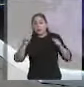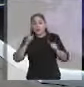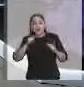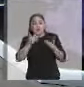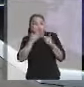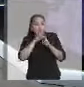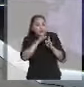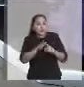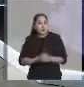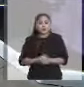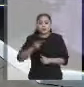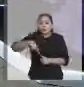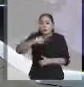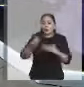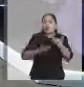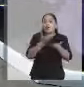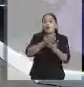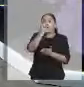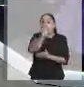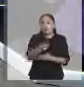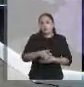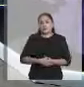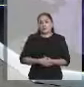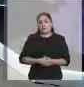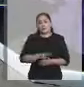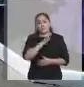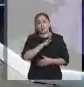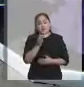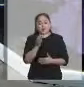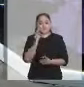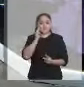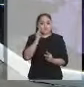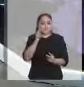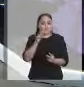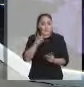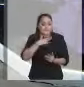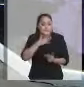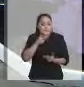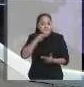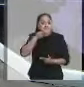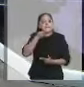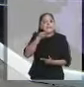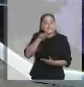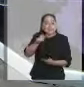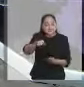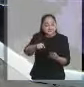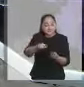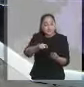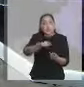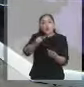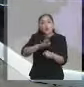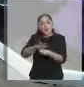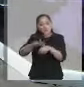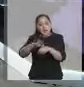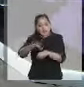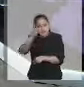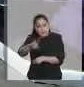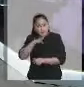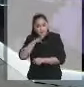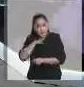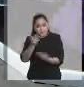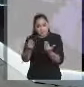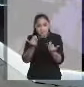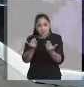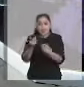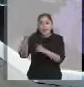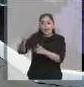que hagan? Y es muy sencillo, que puedan contrastar lo que dijeron con lo que tienen. En el caso de Andrés Manuel, dice no